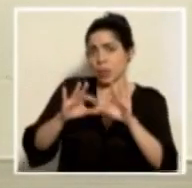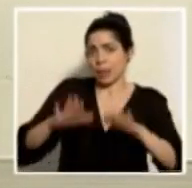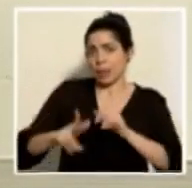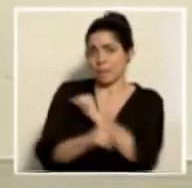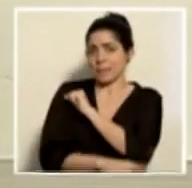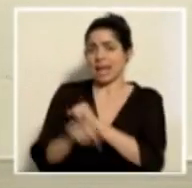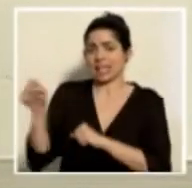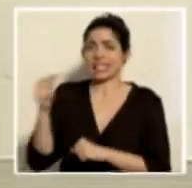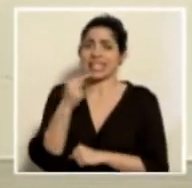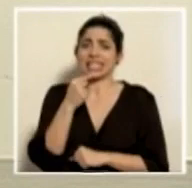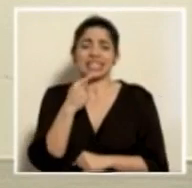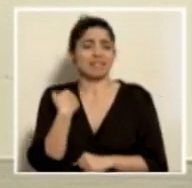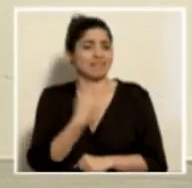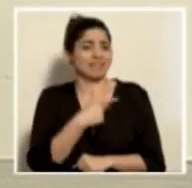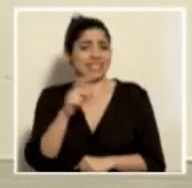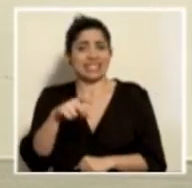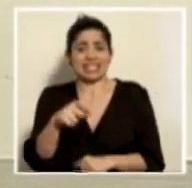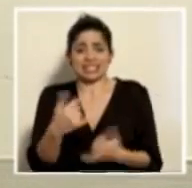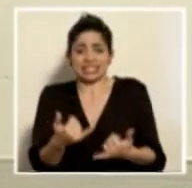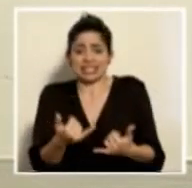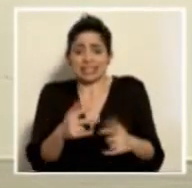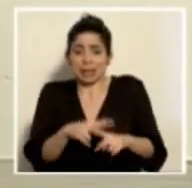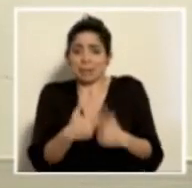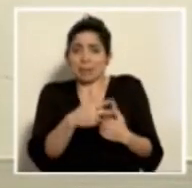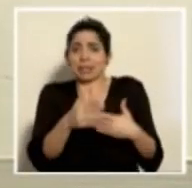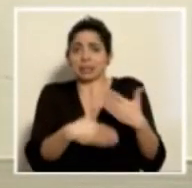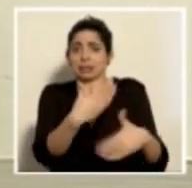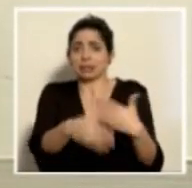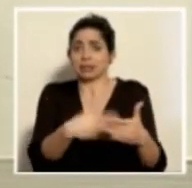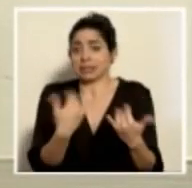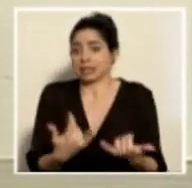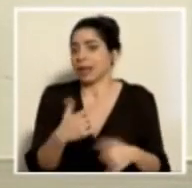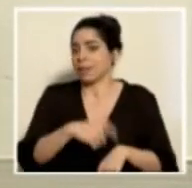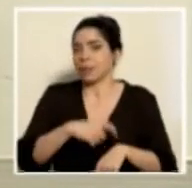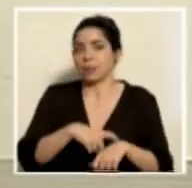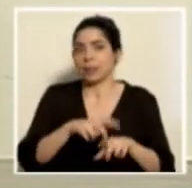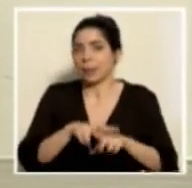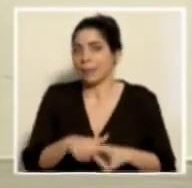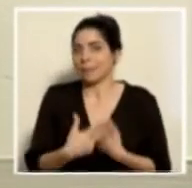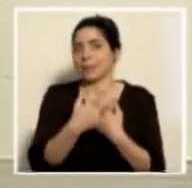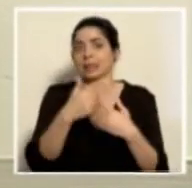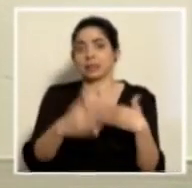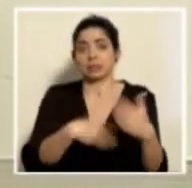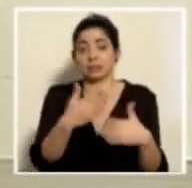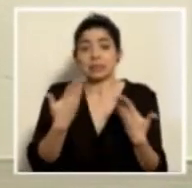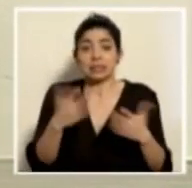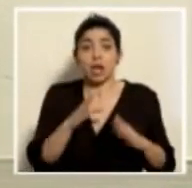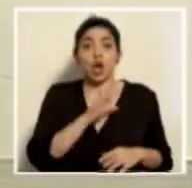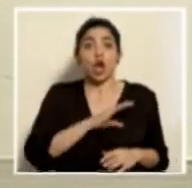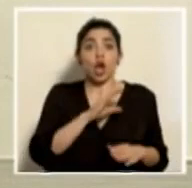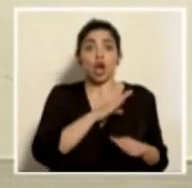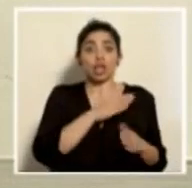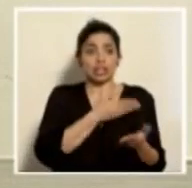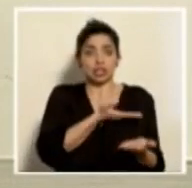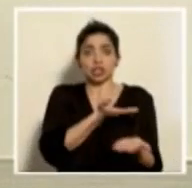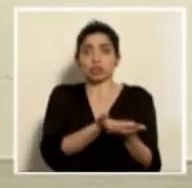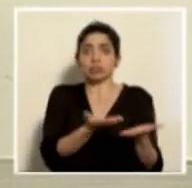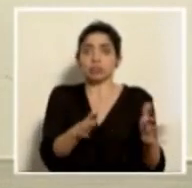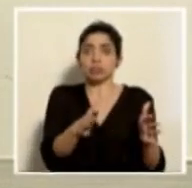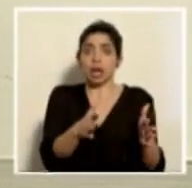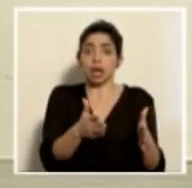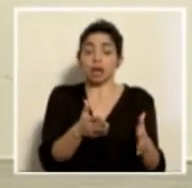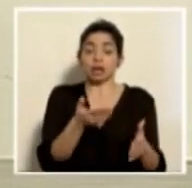país, necesitamos empezar esa ruta. Llega el momento de empezar esa ruta, ya las condiciones están puestas. Probablemente